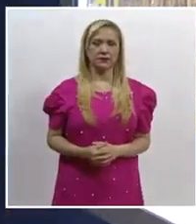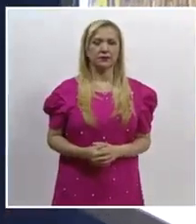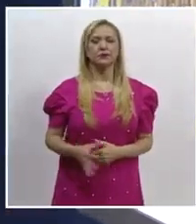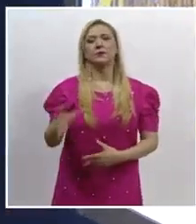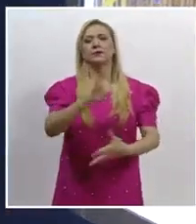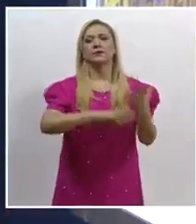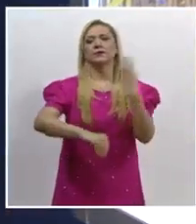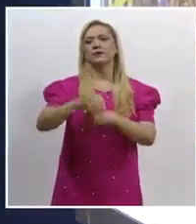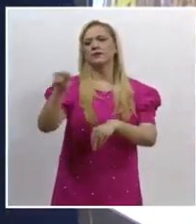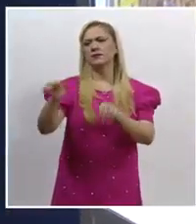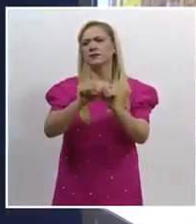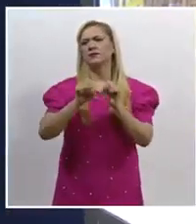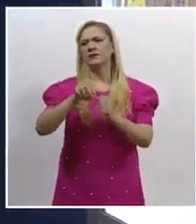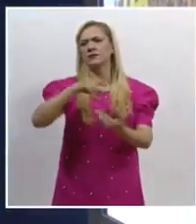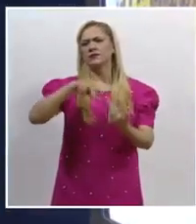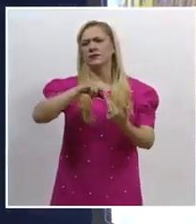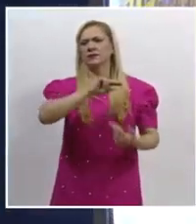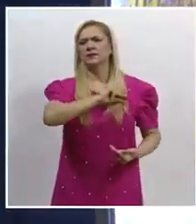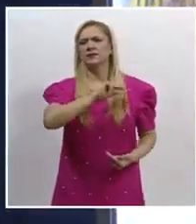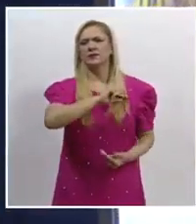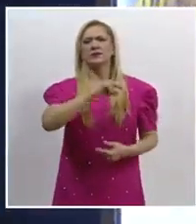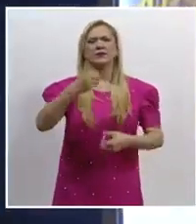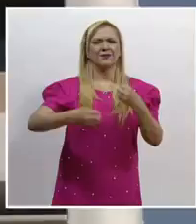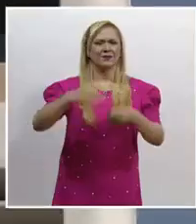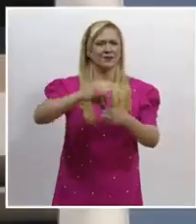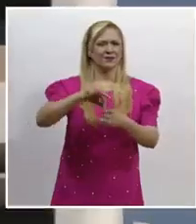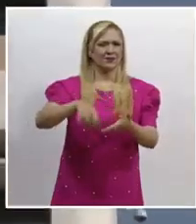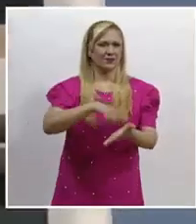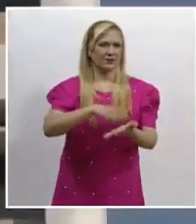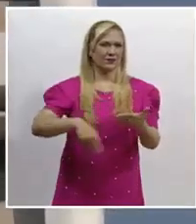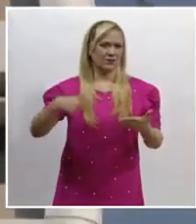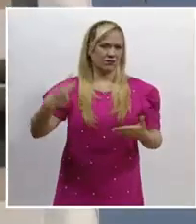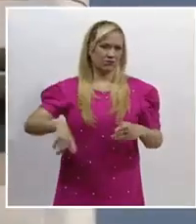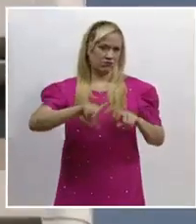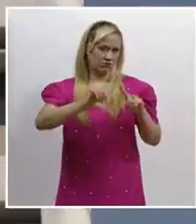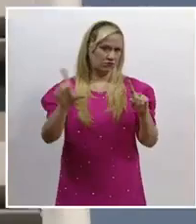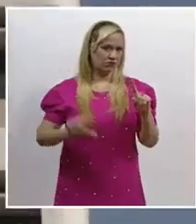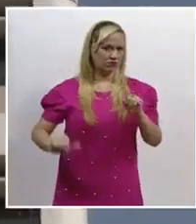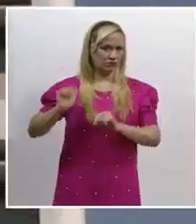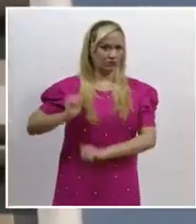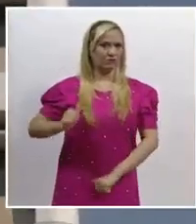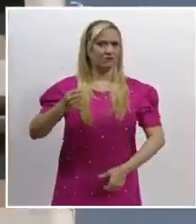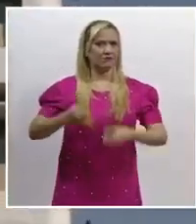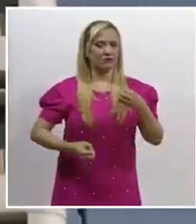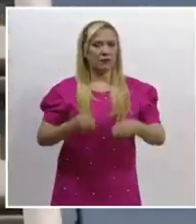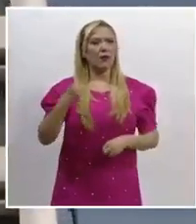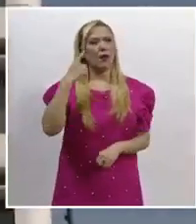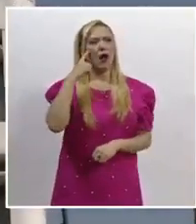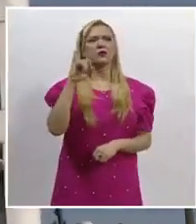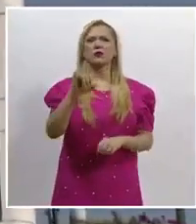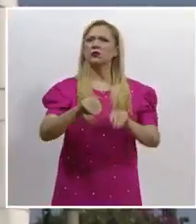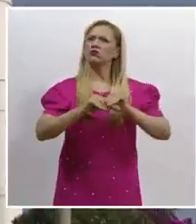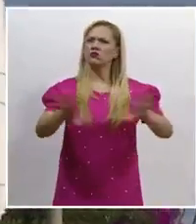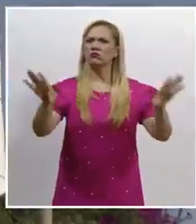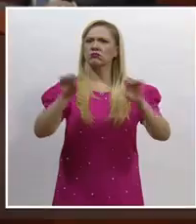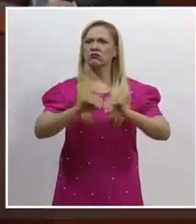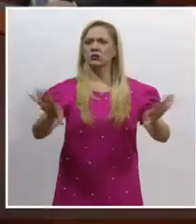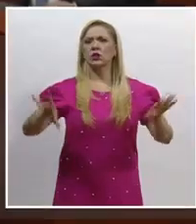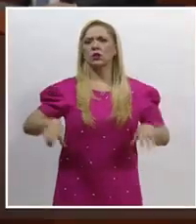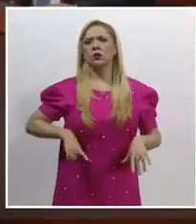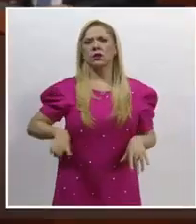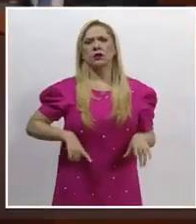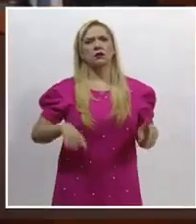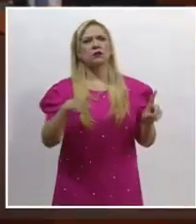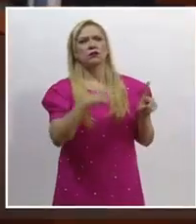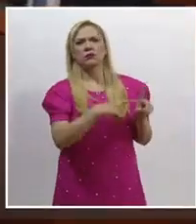Por su parte, la Sala Regional Especializada del Tribunal Electoral del Poder Judicial de la Federación acreditó la difusión de propaganda